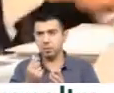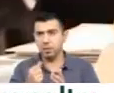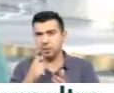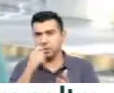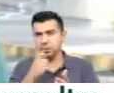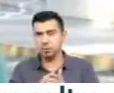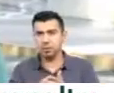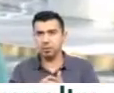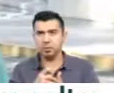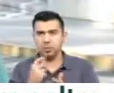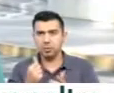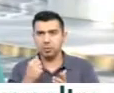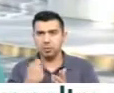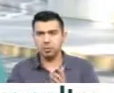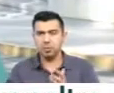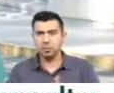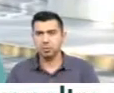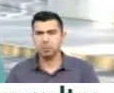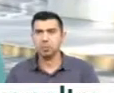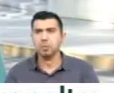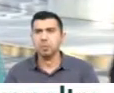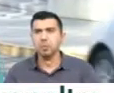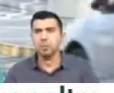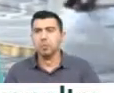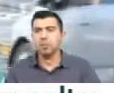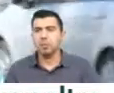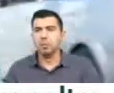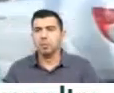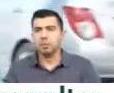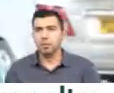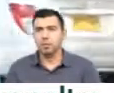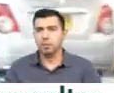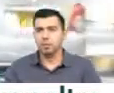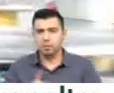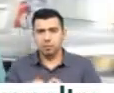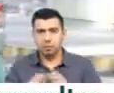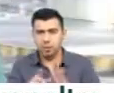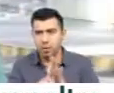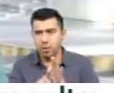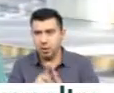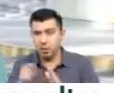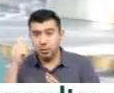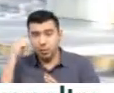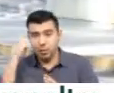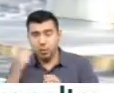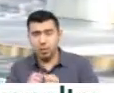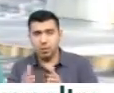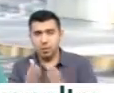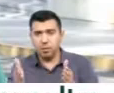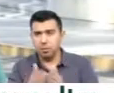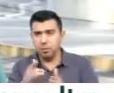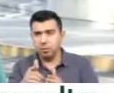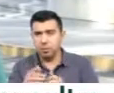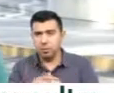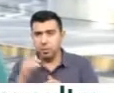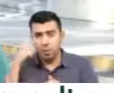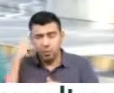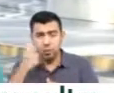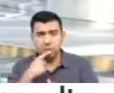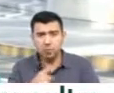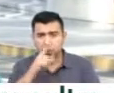participar de la reunión con el argumento de que no podemos seguir legitimando estos espacios cuando el gobierno habla de austeridad